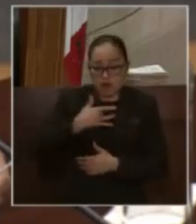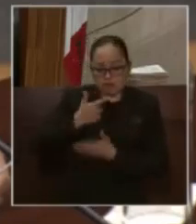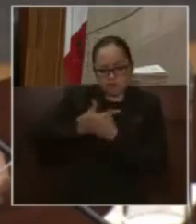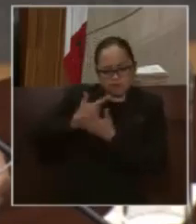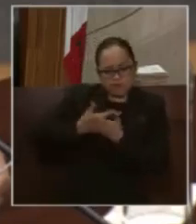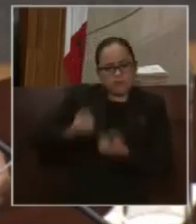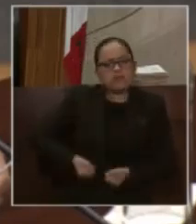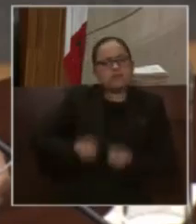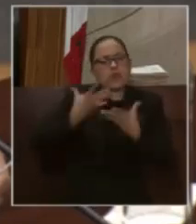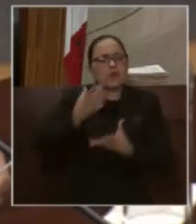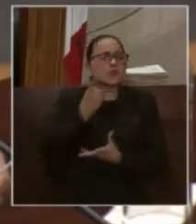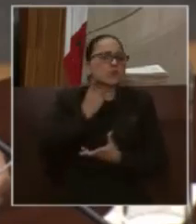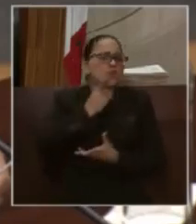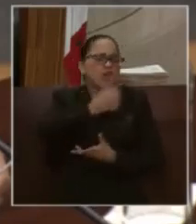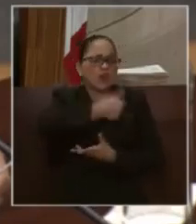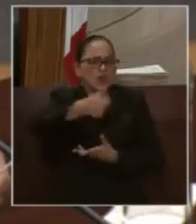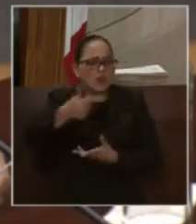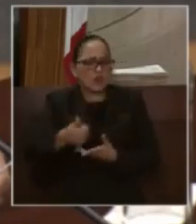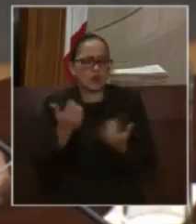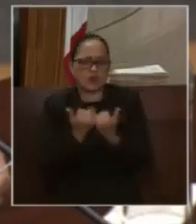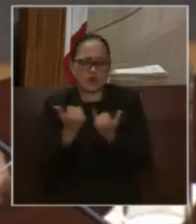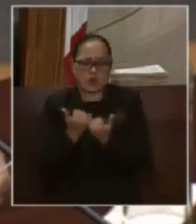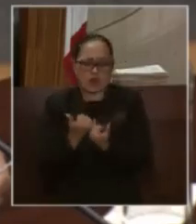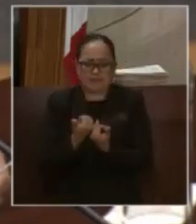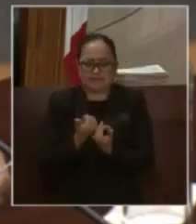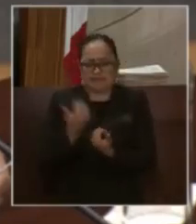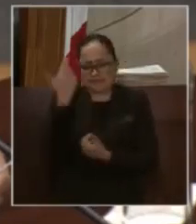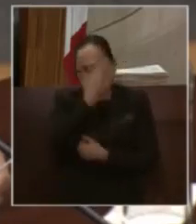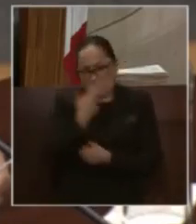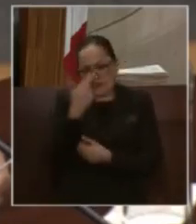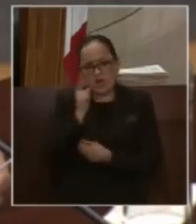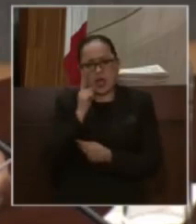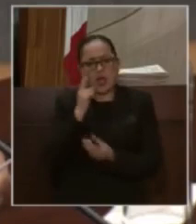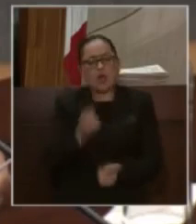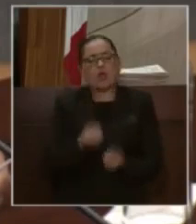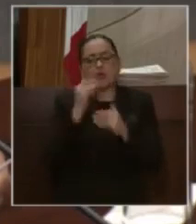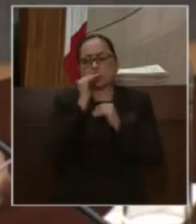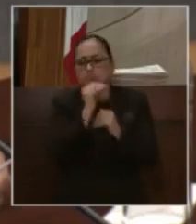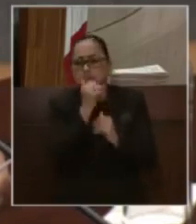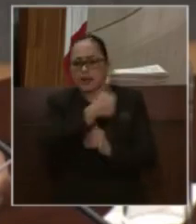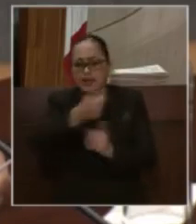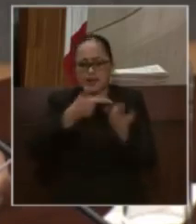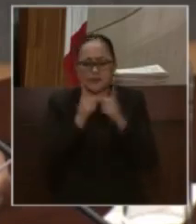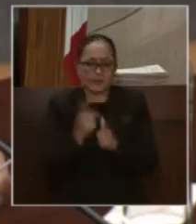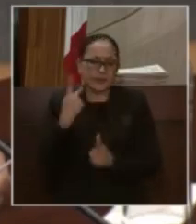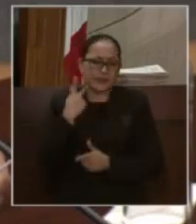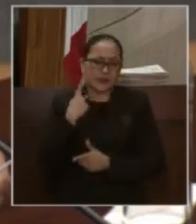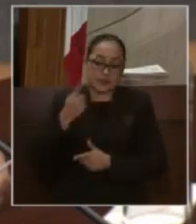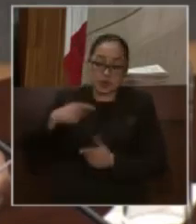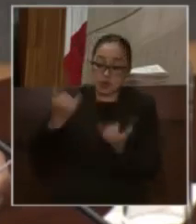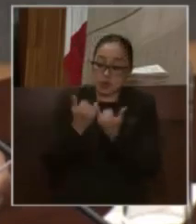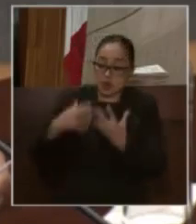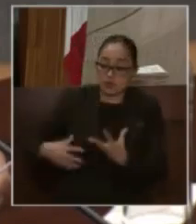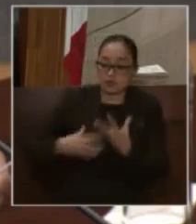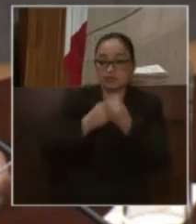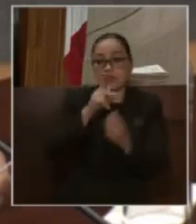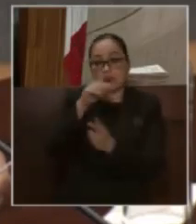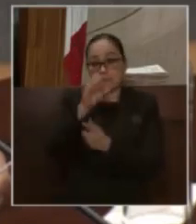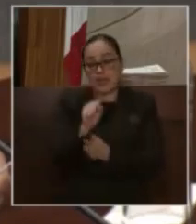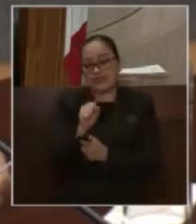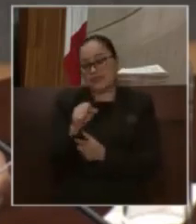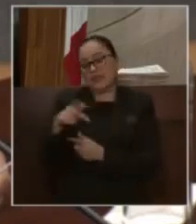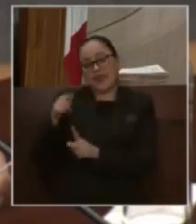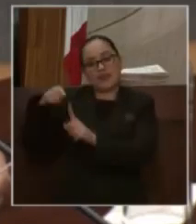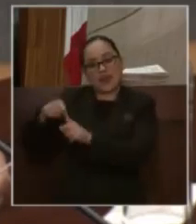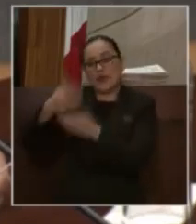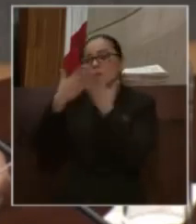representación proporcional y el análisis de sobrerepresentación y subrepresentación, tomando en cuenta la votación del Partido Encuentro Social, que no alcanzó el